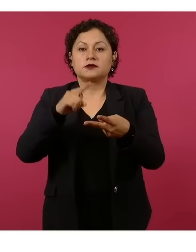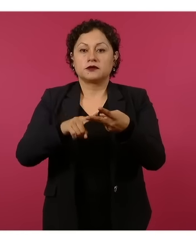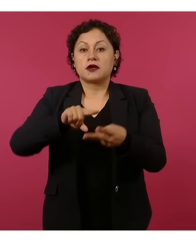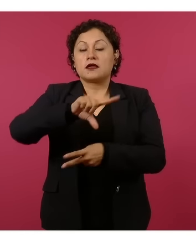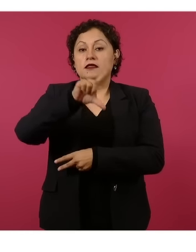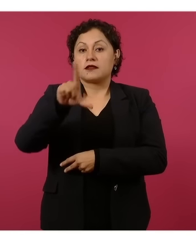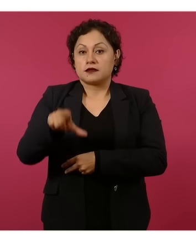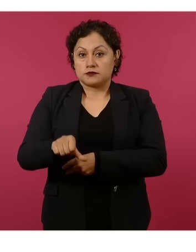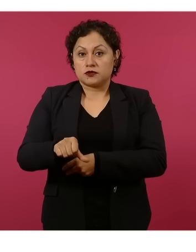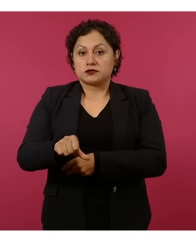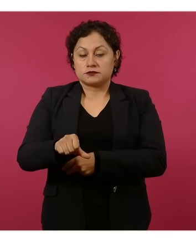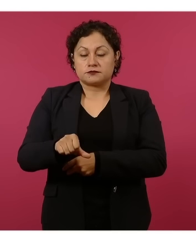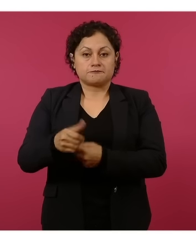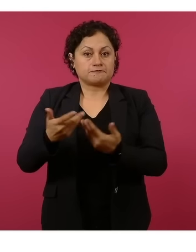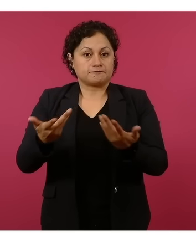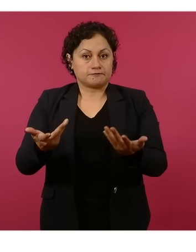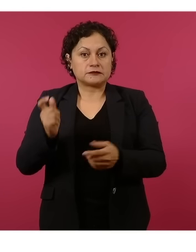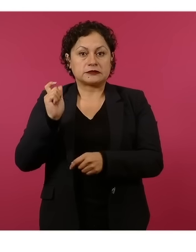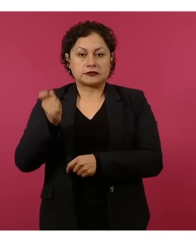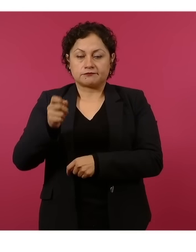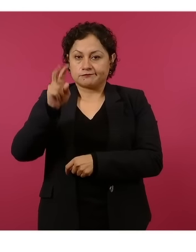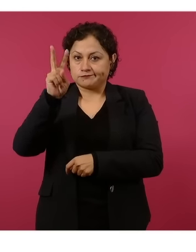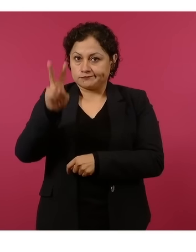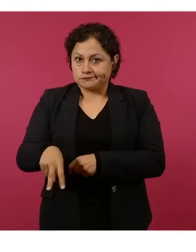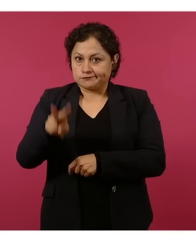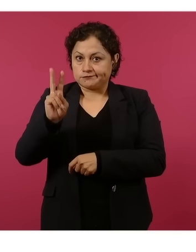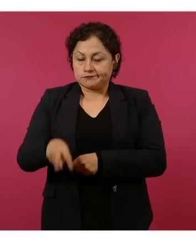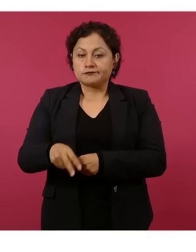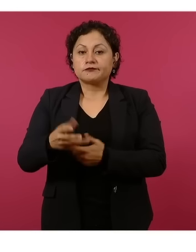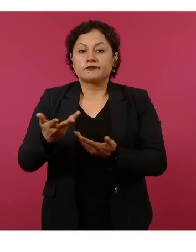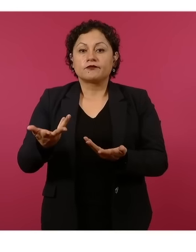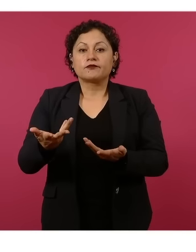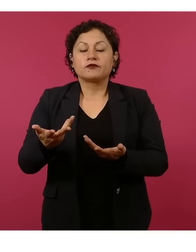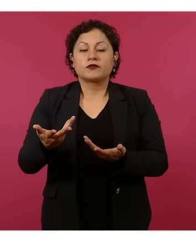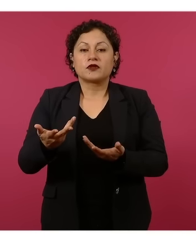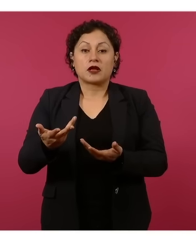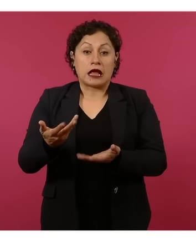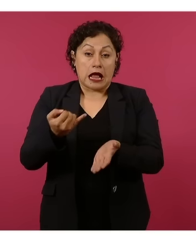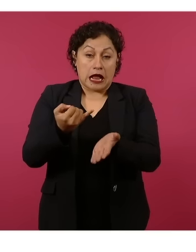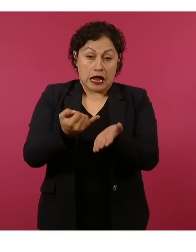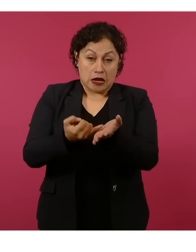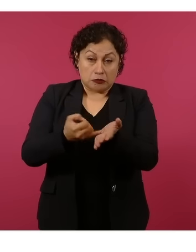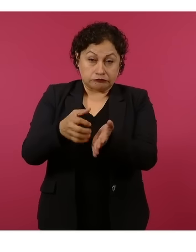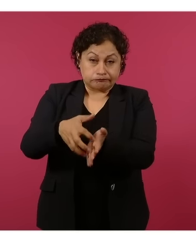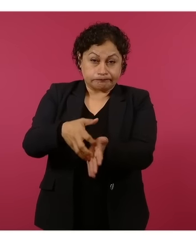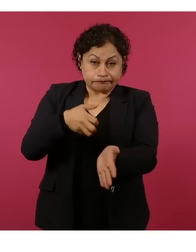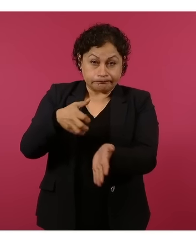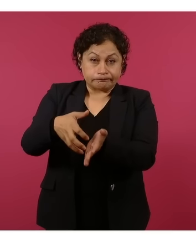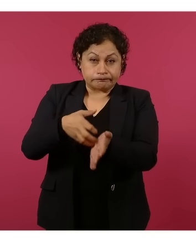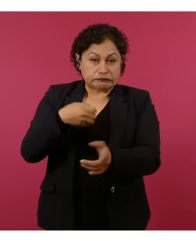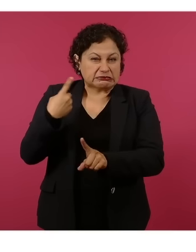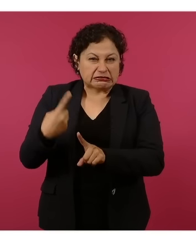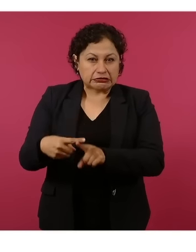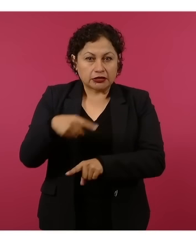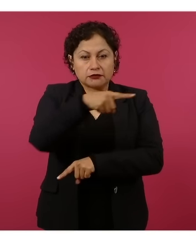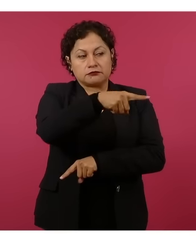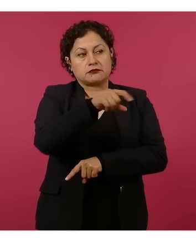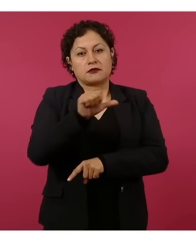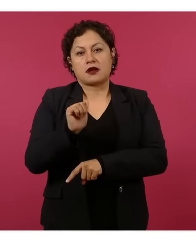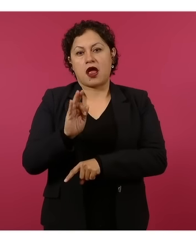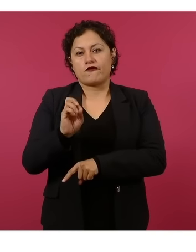un alto al cobro abusivo, altísimo, de comisiones que estaban cobrando las AFORES,